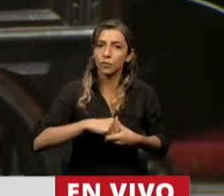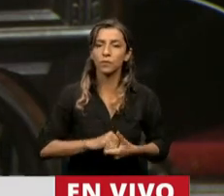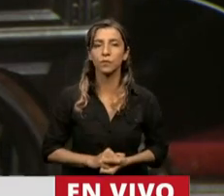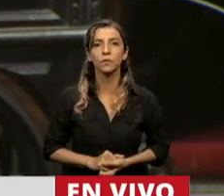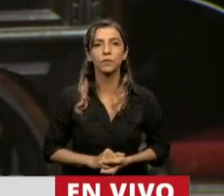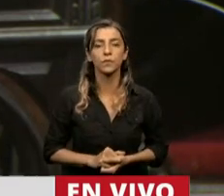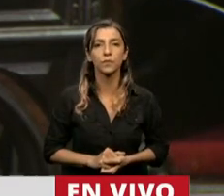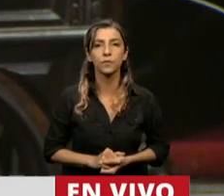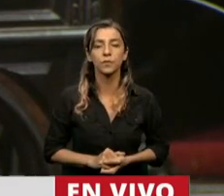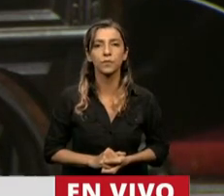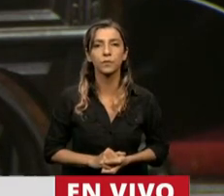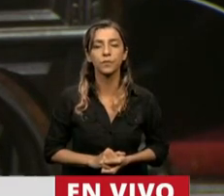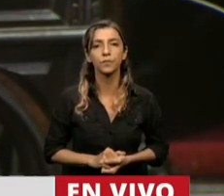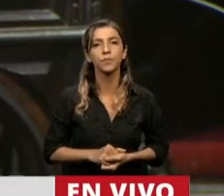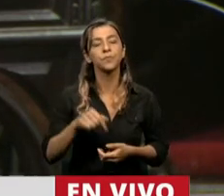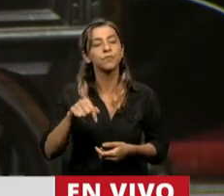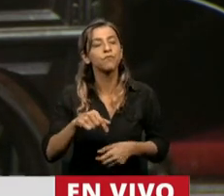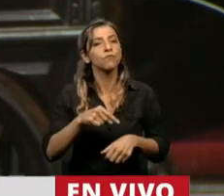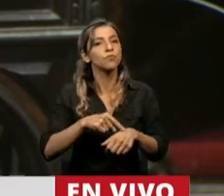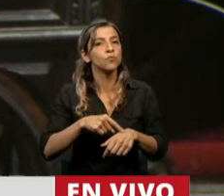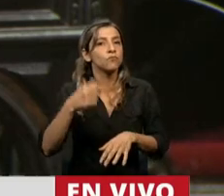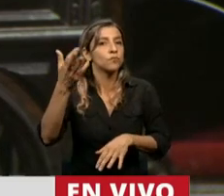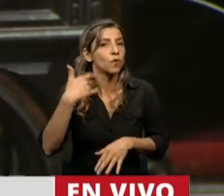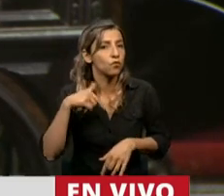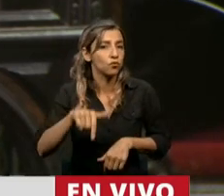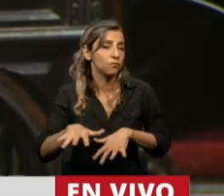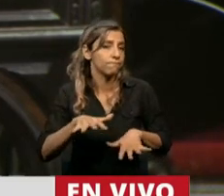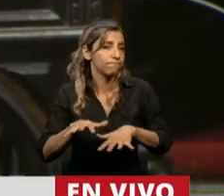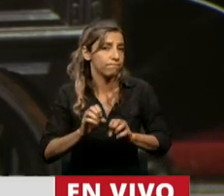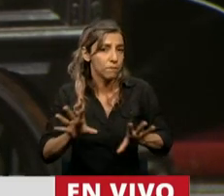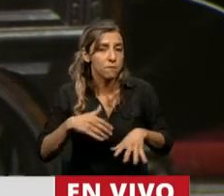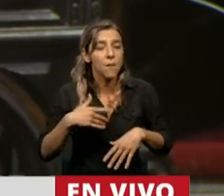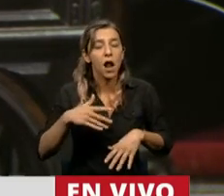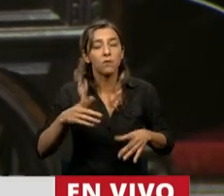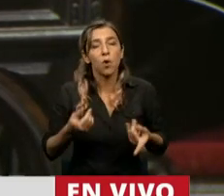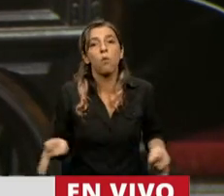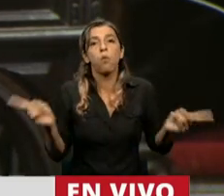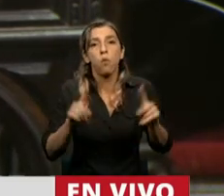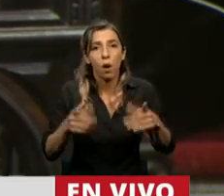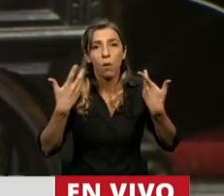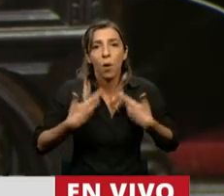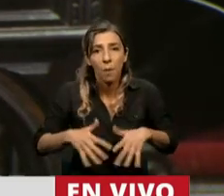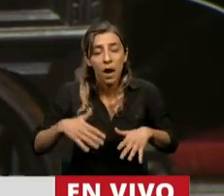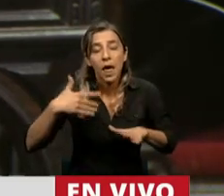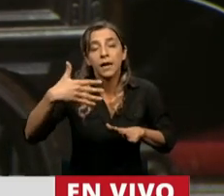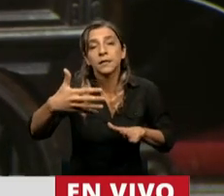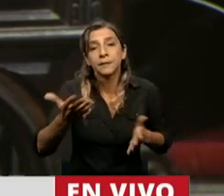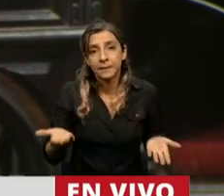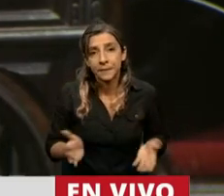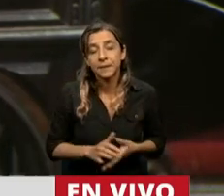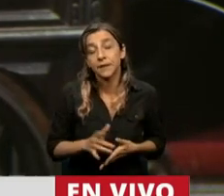La salida de esta crisis, la construcción de una nueva normalidad que tantas veces